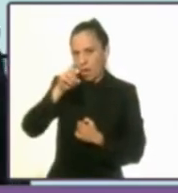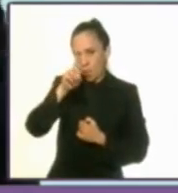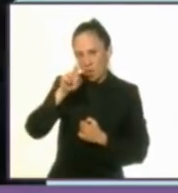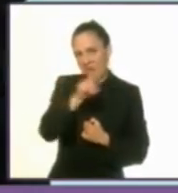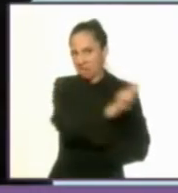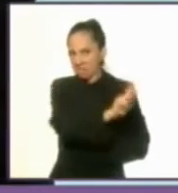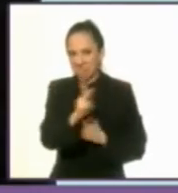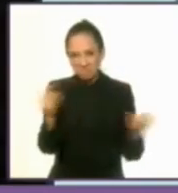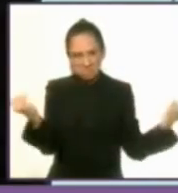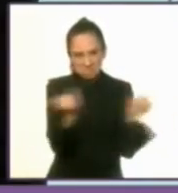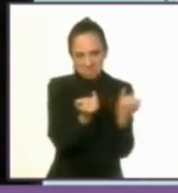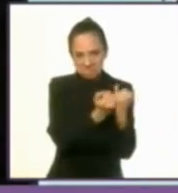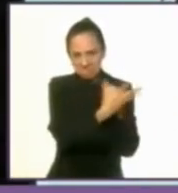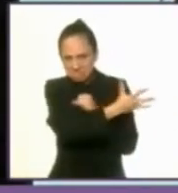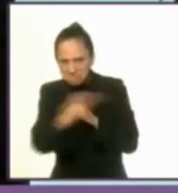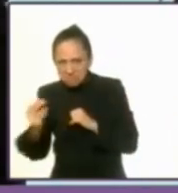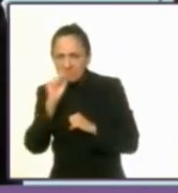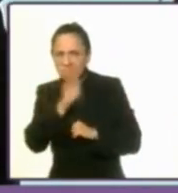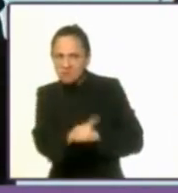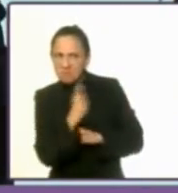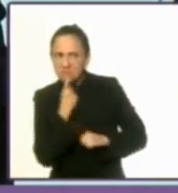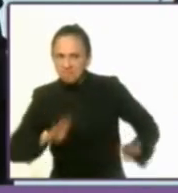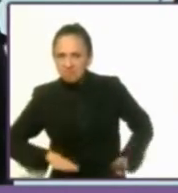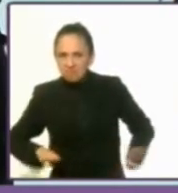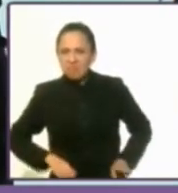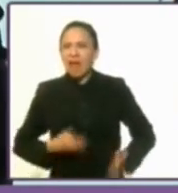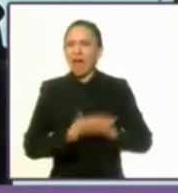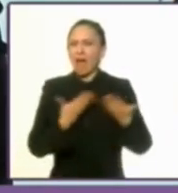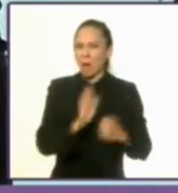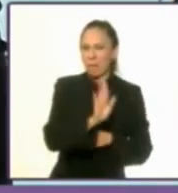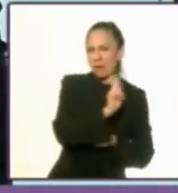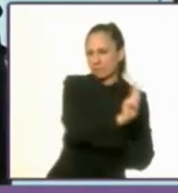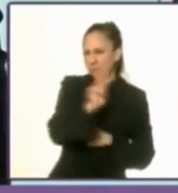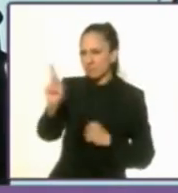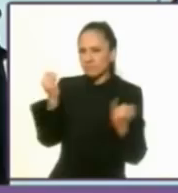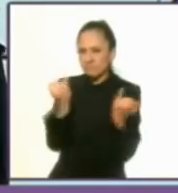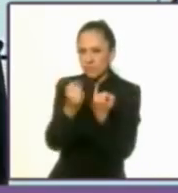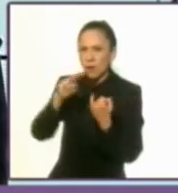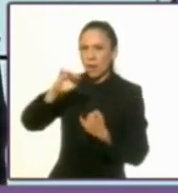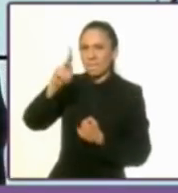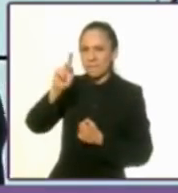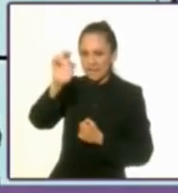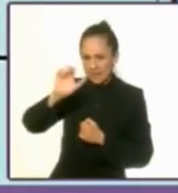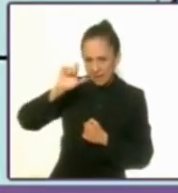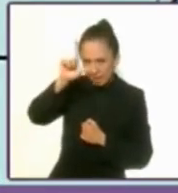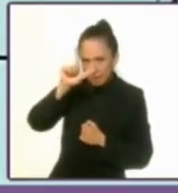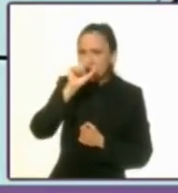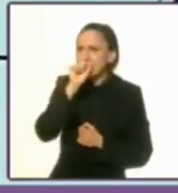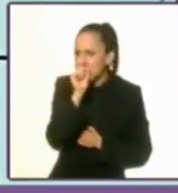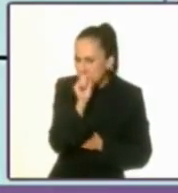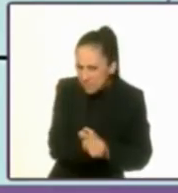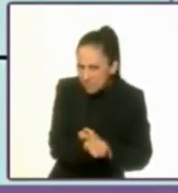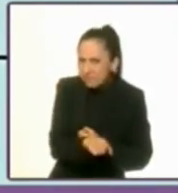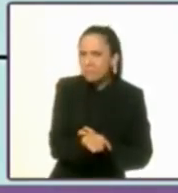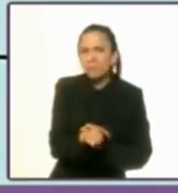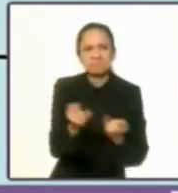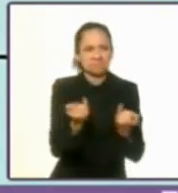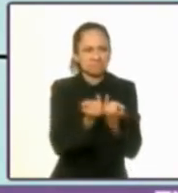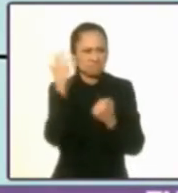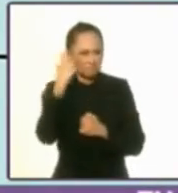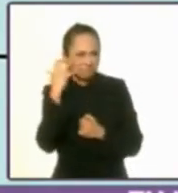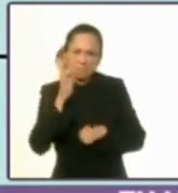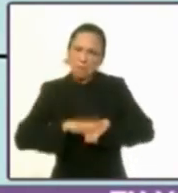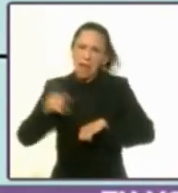lopezobradorismo y se parece más a mikel arriola y él ultraderechismo que representa que a claudia tiempo